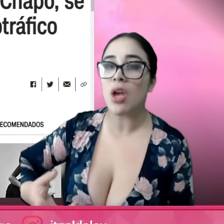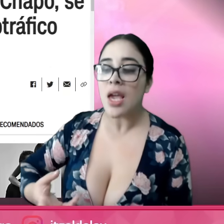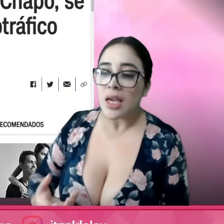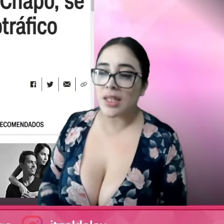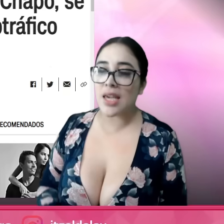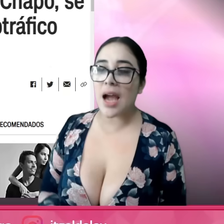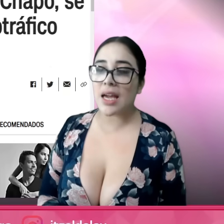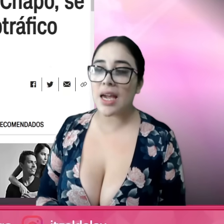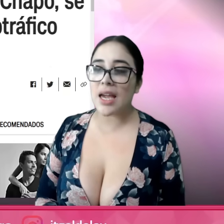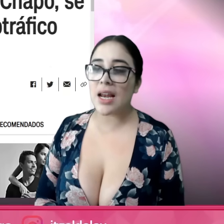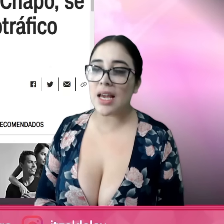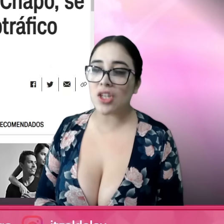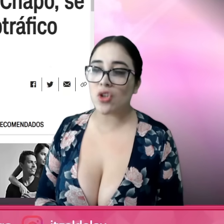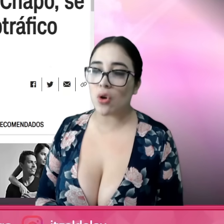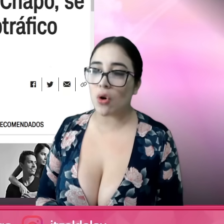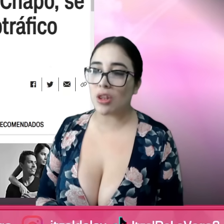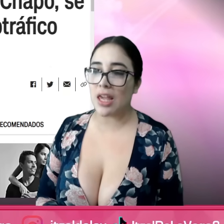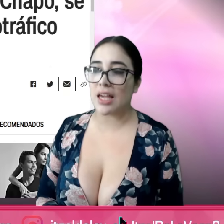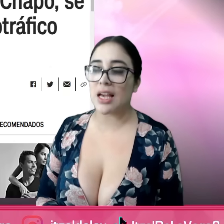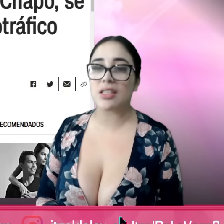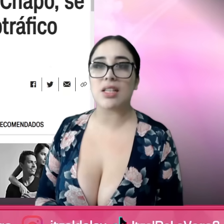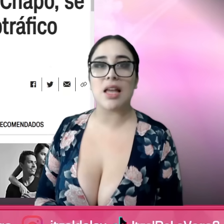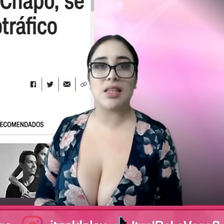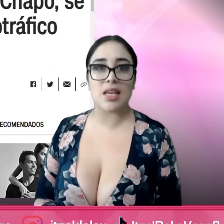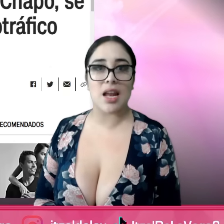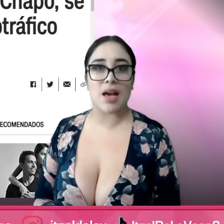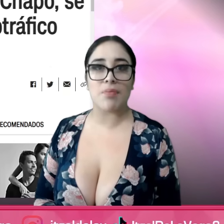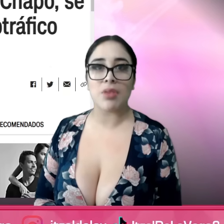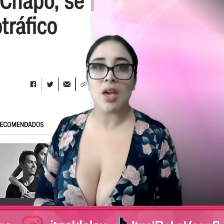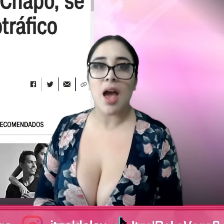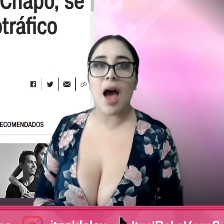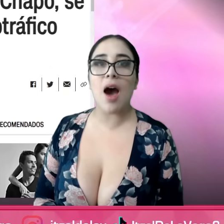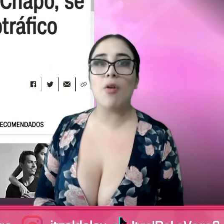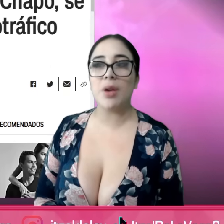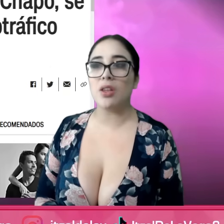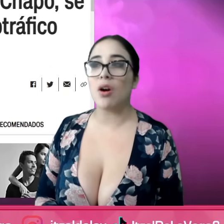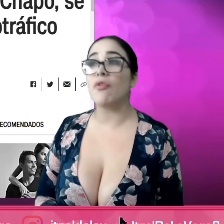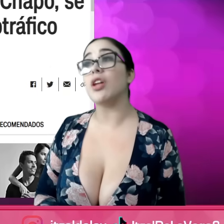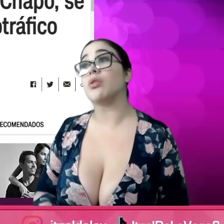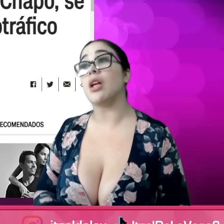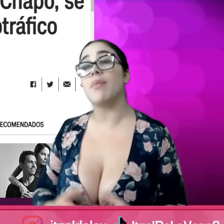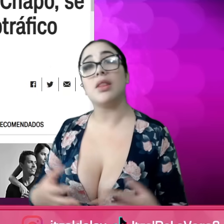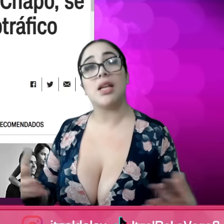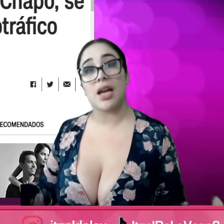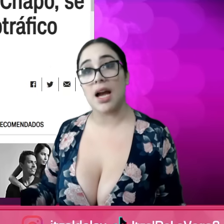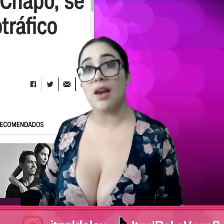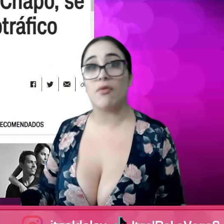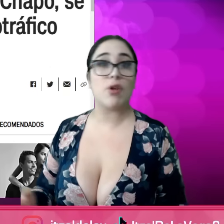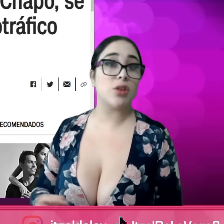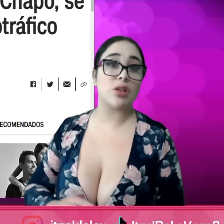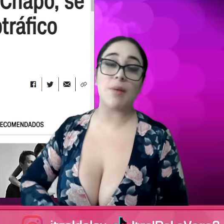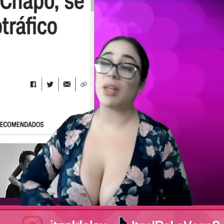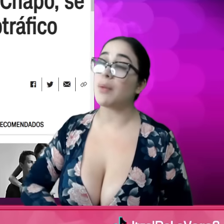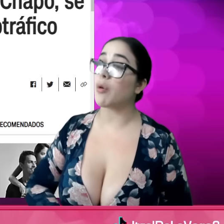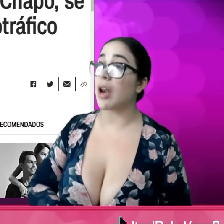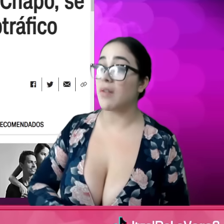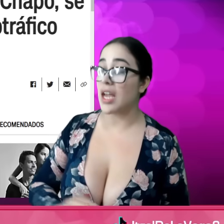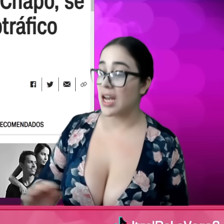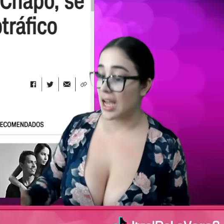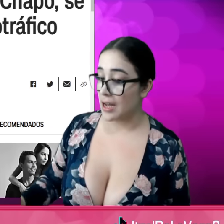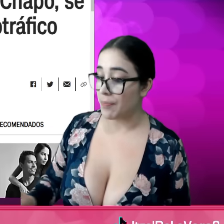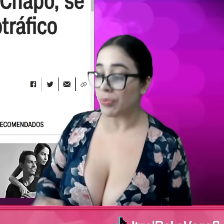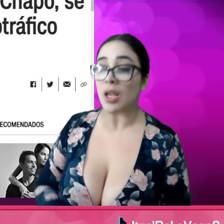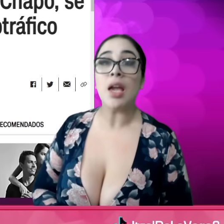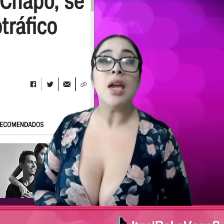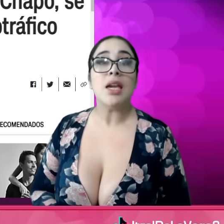politiqueros, ya que el hecho de que extraditaran a Ovidio fue totalmente legal, fue totalmente por la